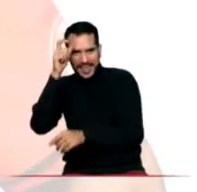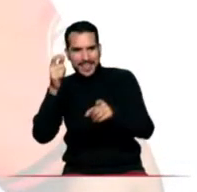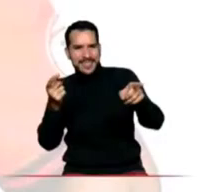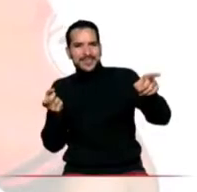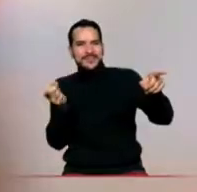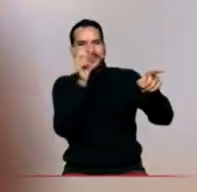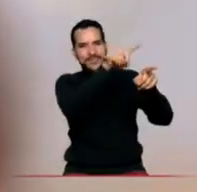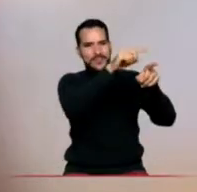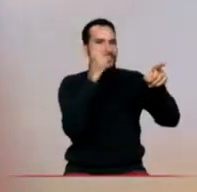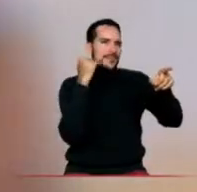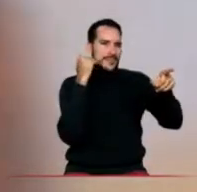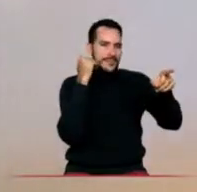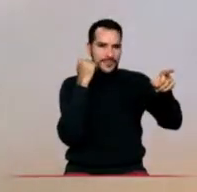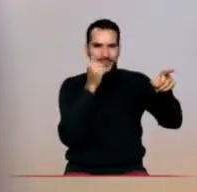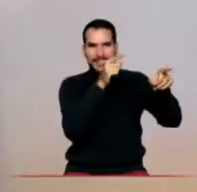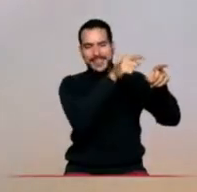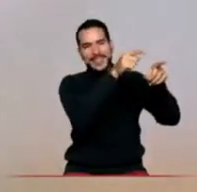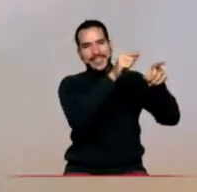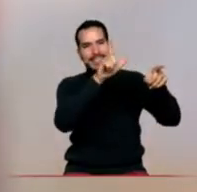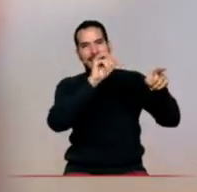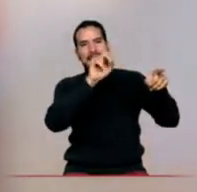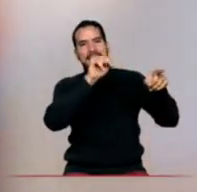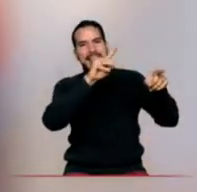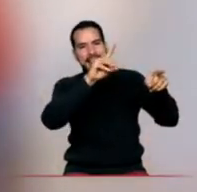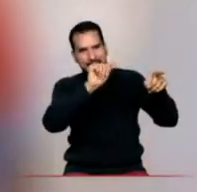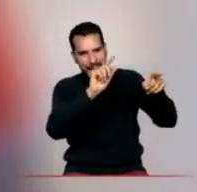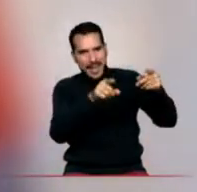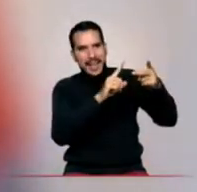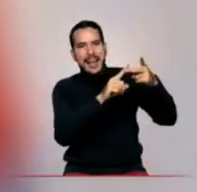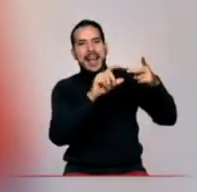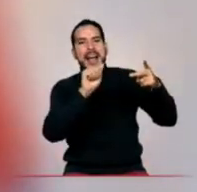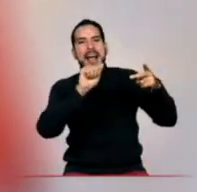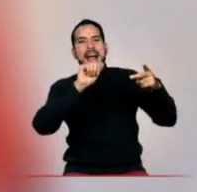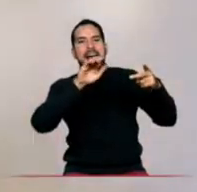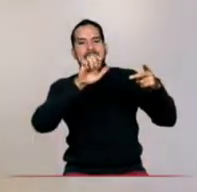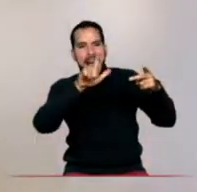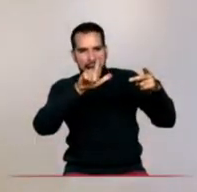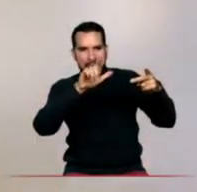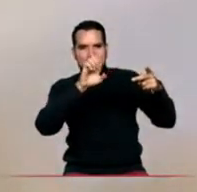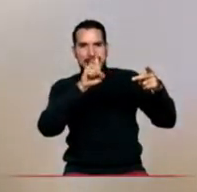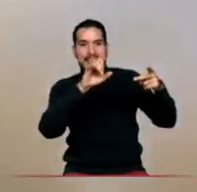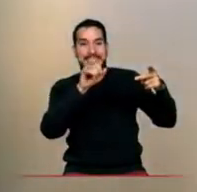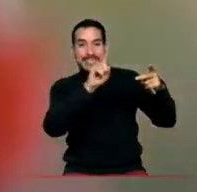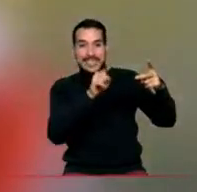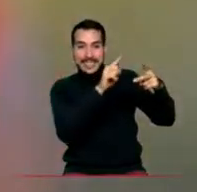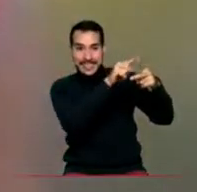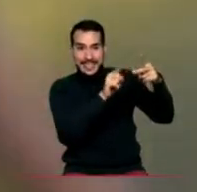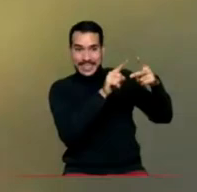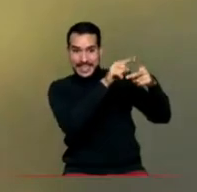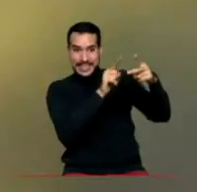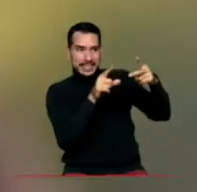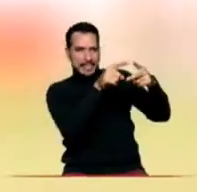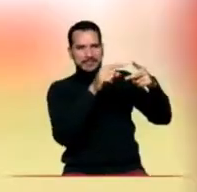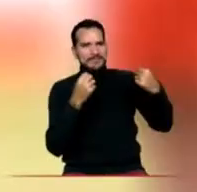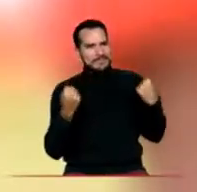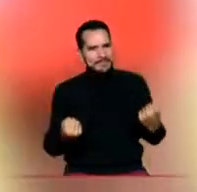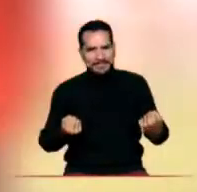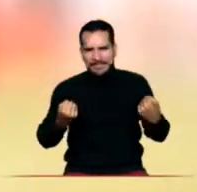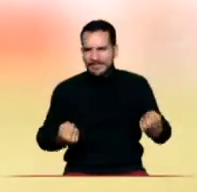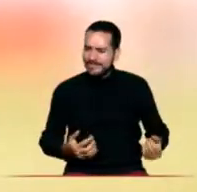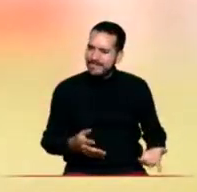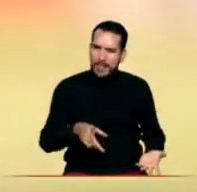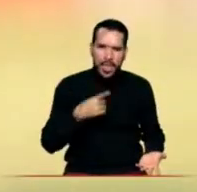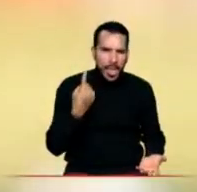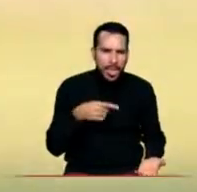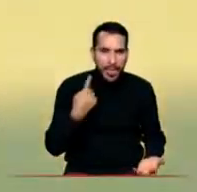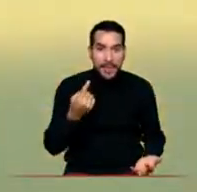de Lacy Santos en el Athletic de Madrid, por carga física y por problema muscular, el técnico Ángelo Marsiglia decidió